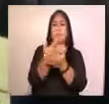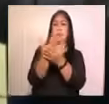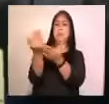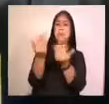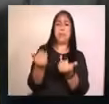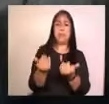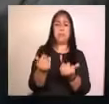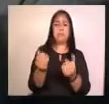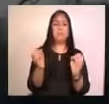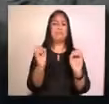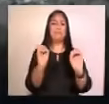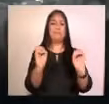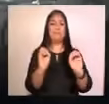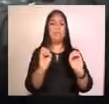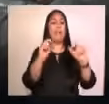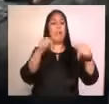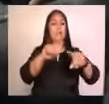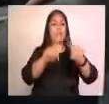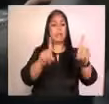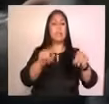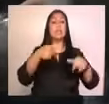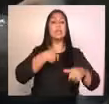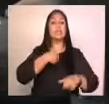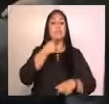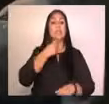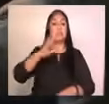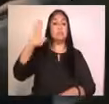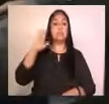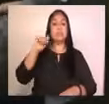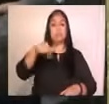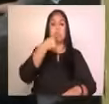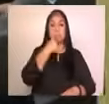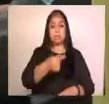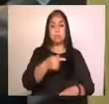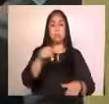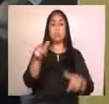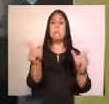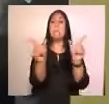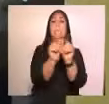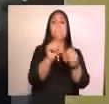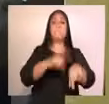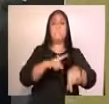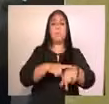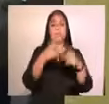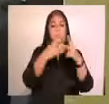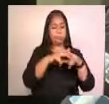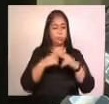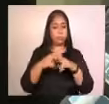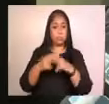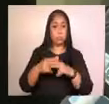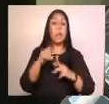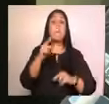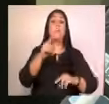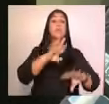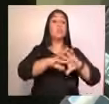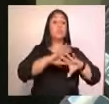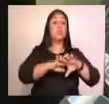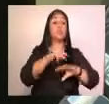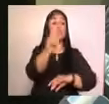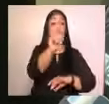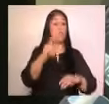Prometimos que en poco tiempo lo remozaríamos, porque reitero, lo dicho antes, son prisiones, no vacaciones.